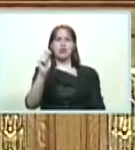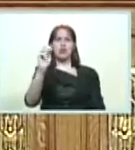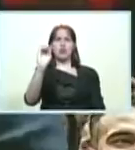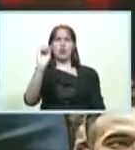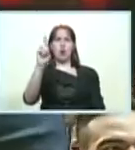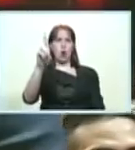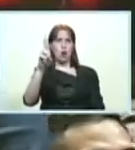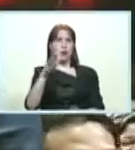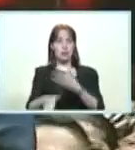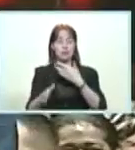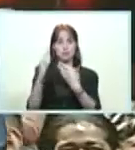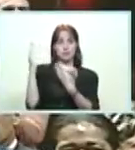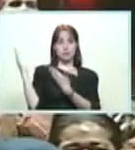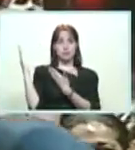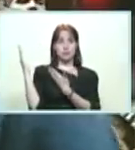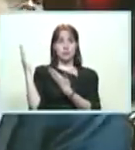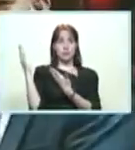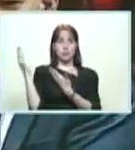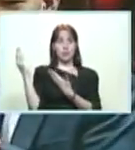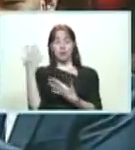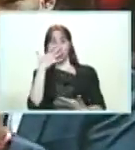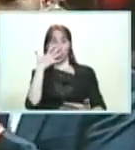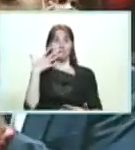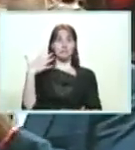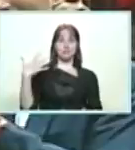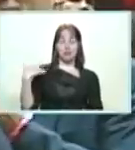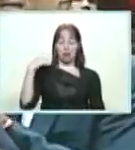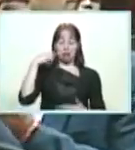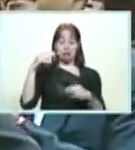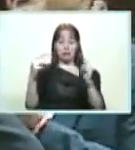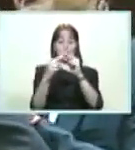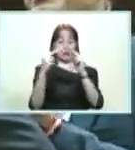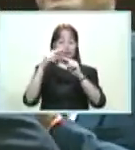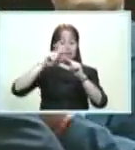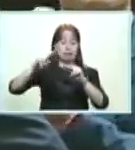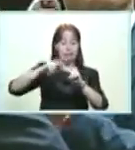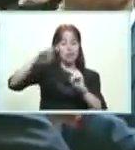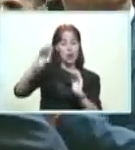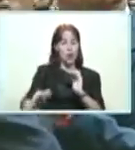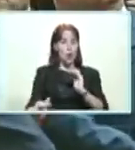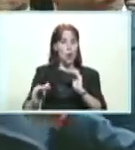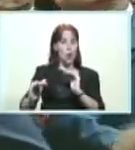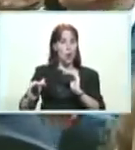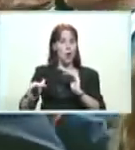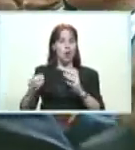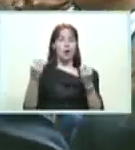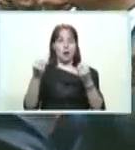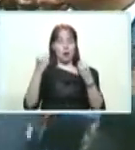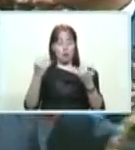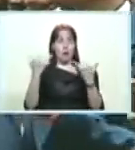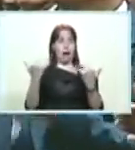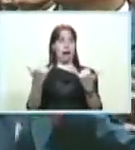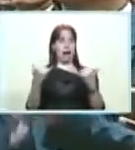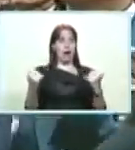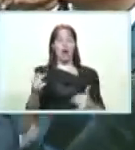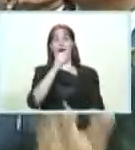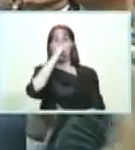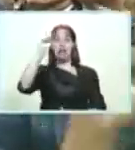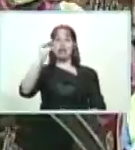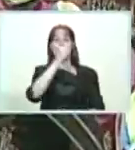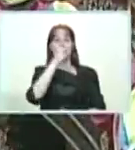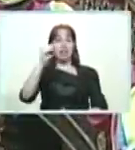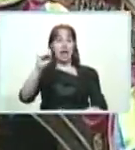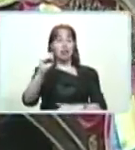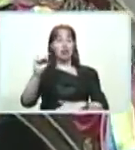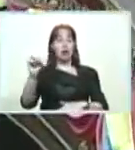Clar, ¿cómo luces? Te conocí desde niño con tu padre Humberto Clar, cantando las